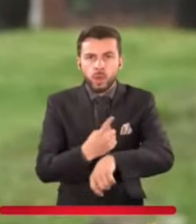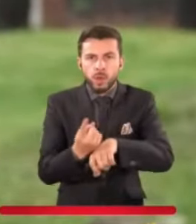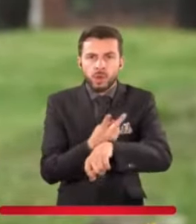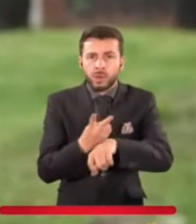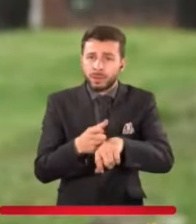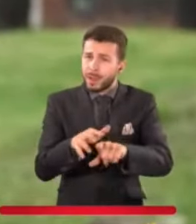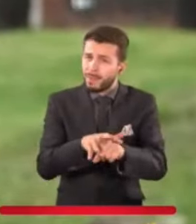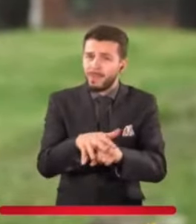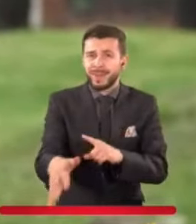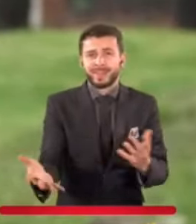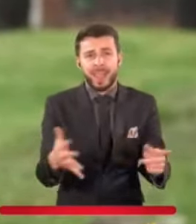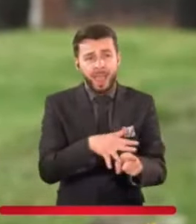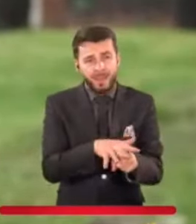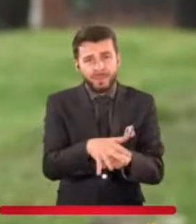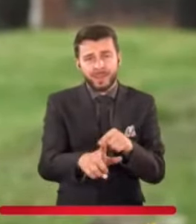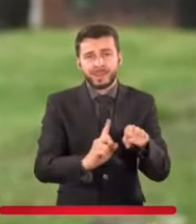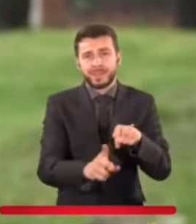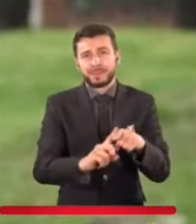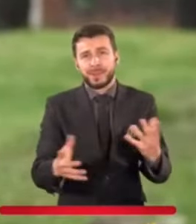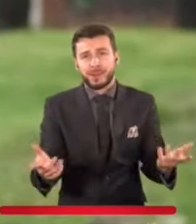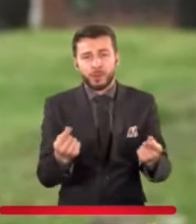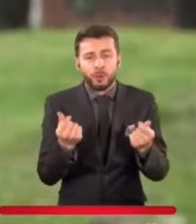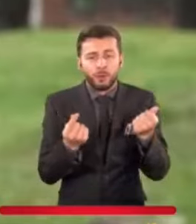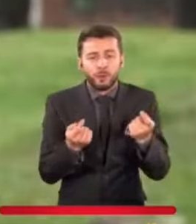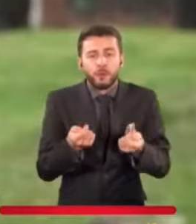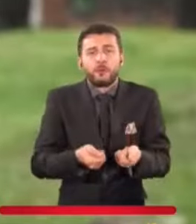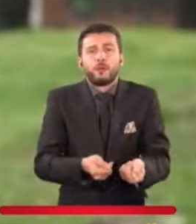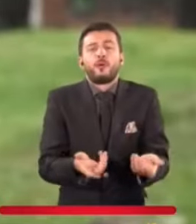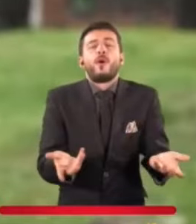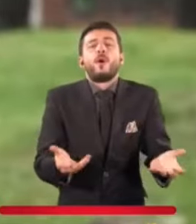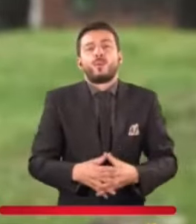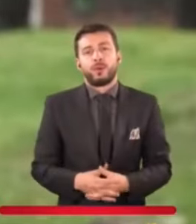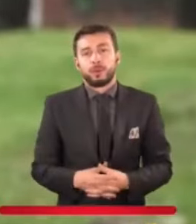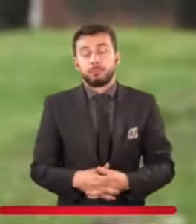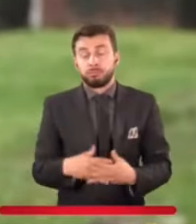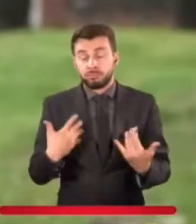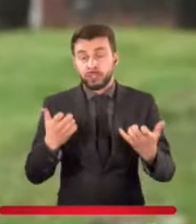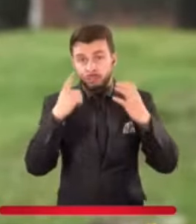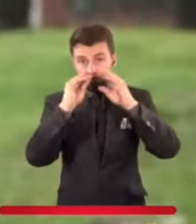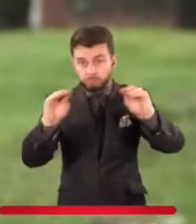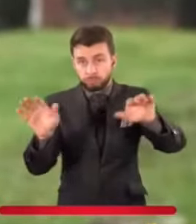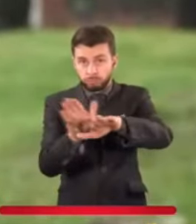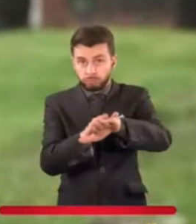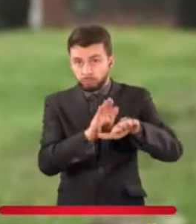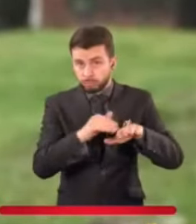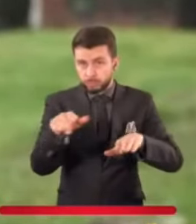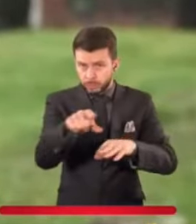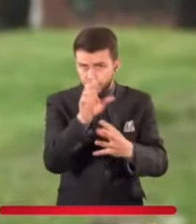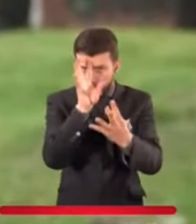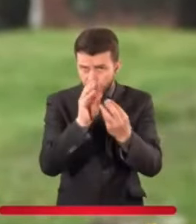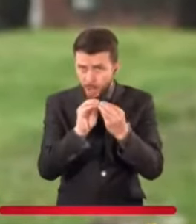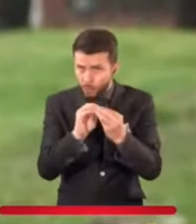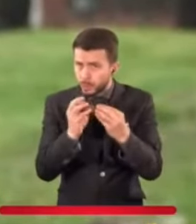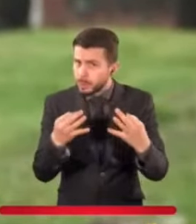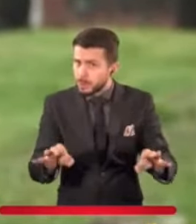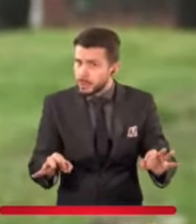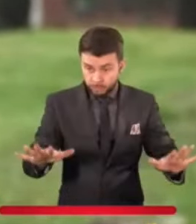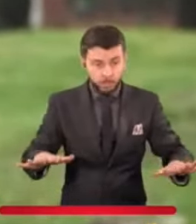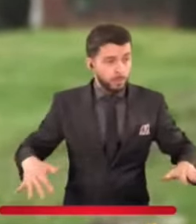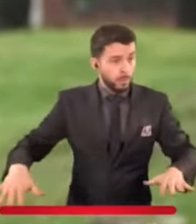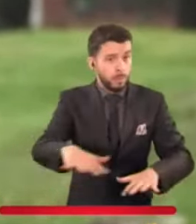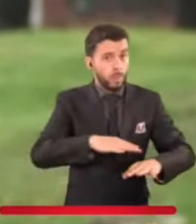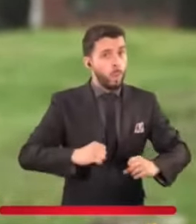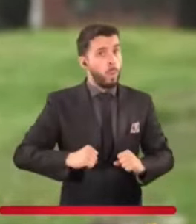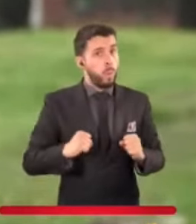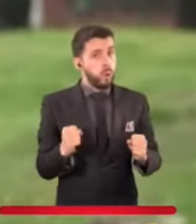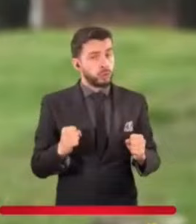muchísimo el sistema, la operación y la financiación. Entonces también queremos hacer un llamado para que lleguemos a unos acuerdos básicos. En Bogotá se debe